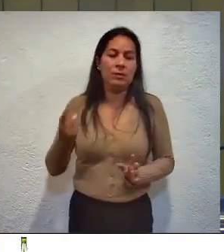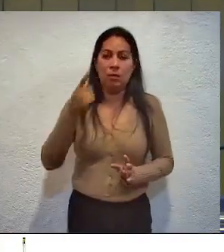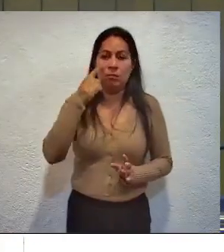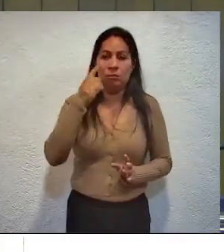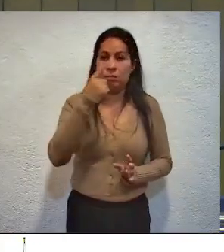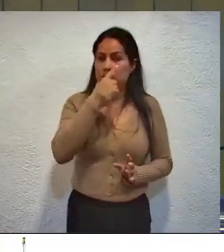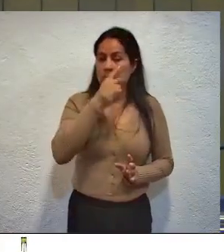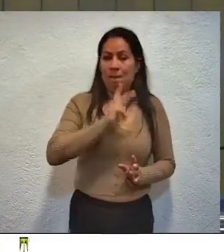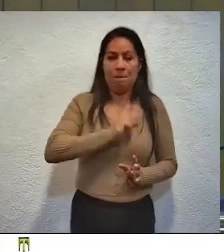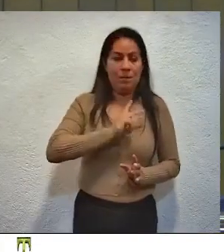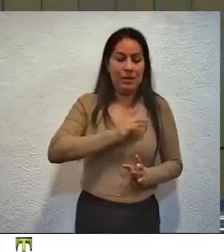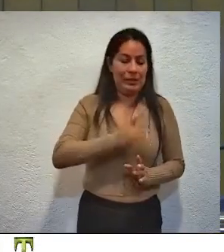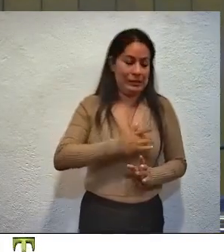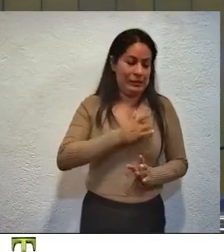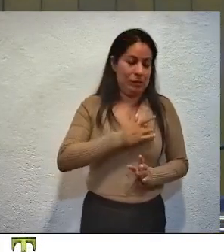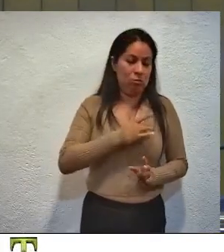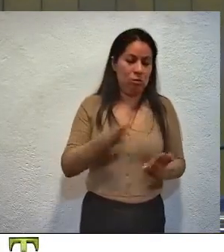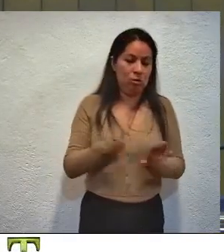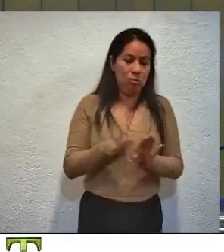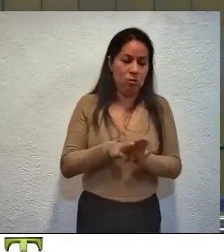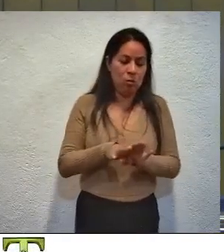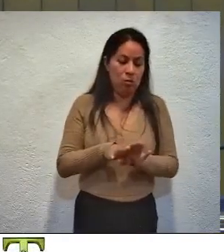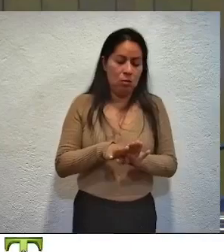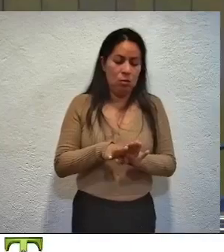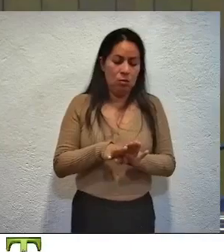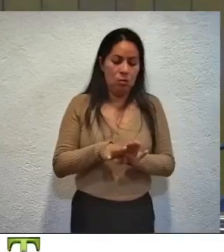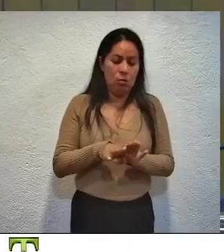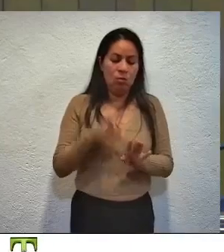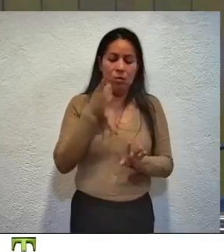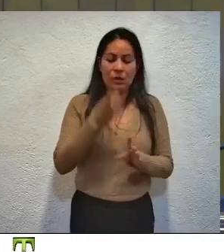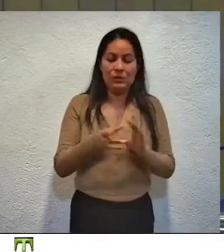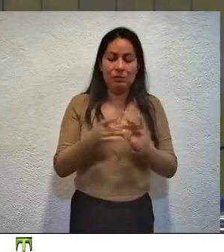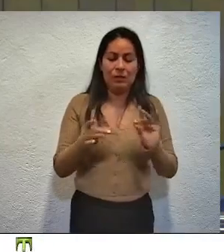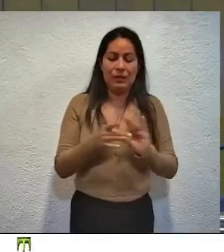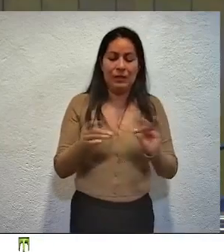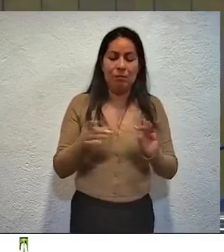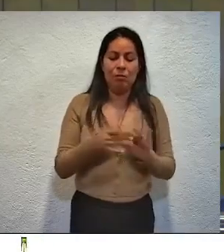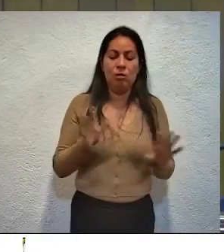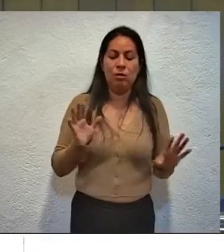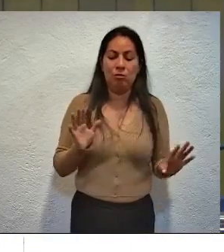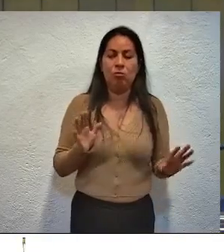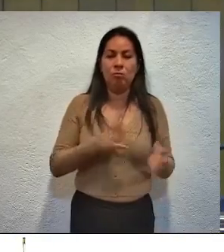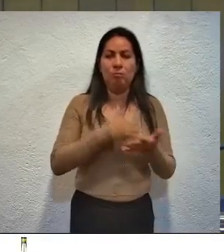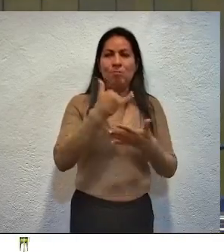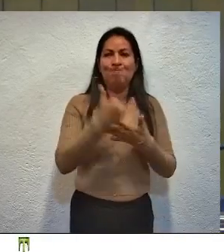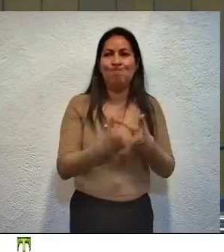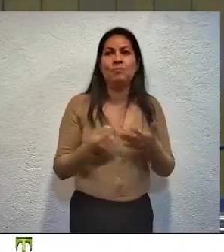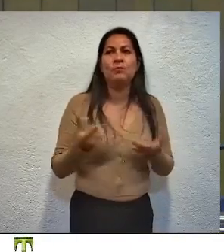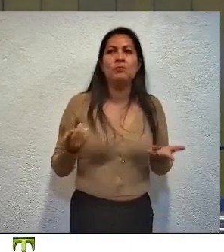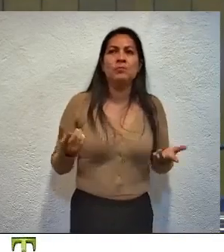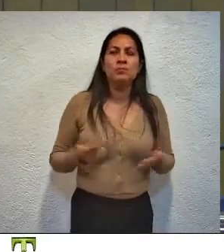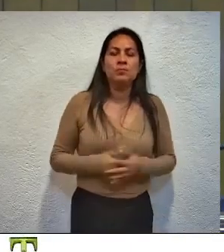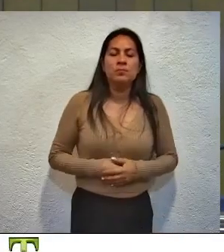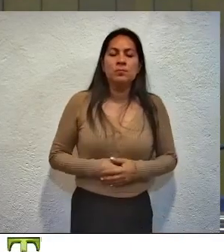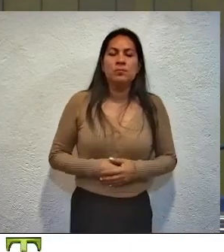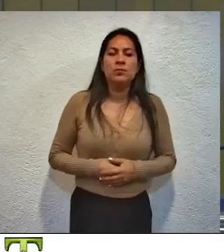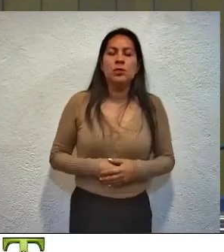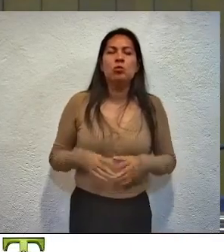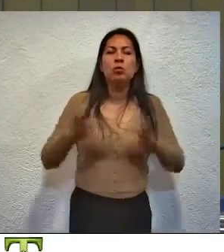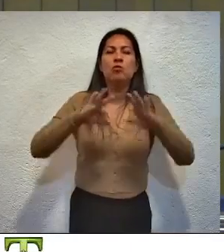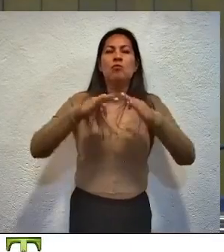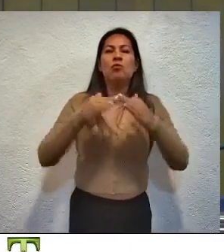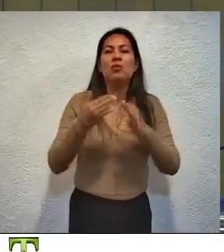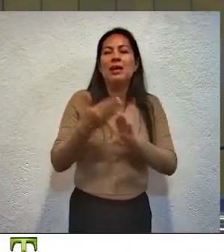punto de vista, me parece que como lo refiere el proyecto, es en este momento es una